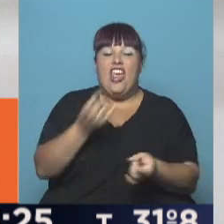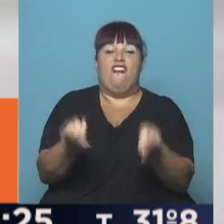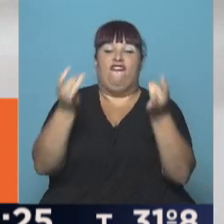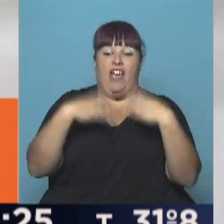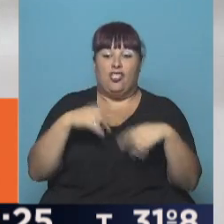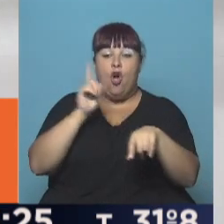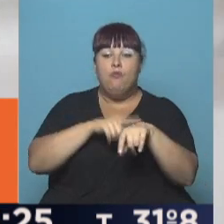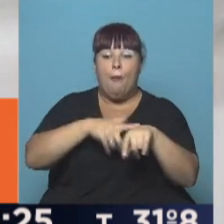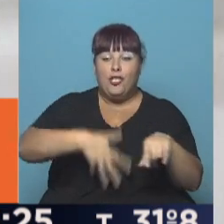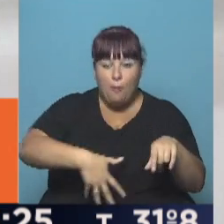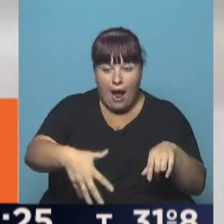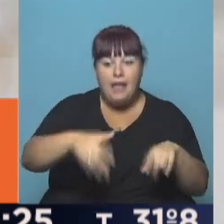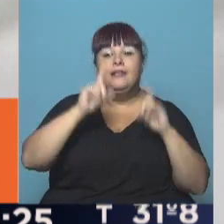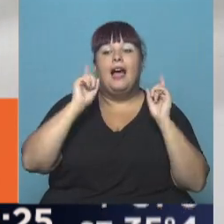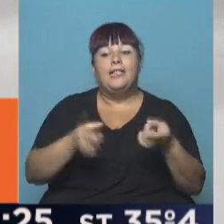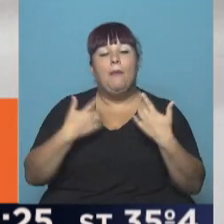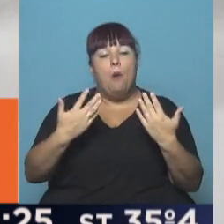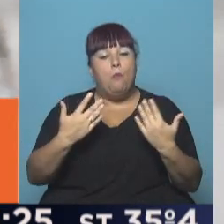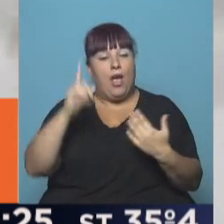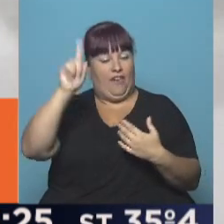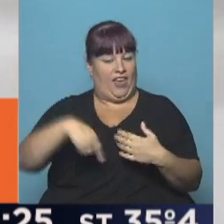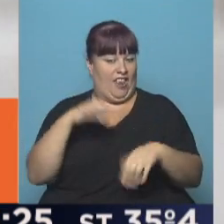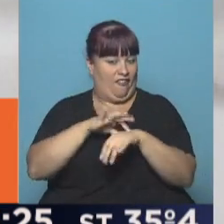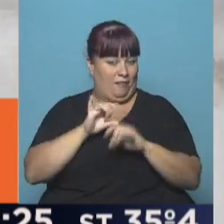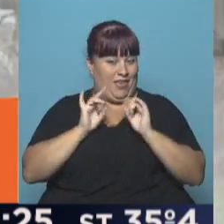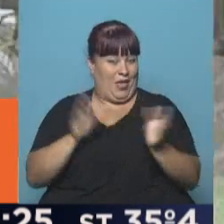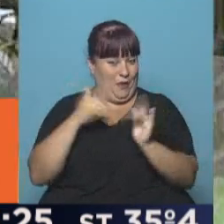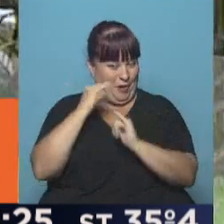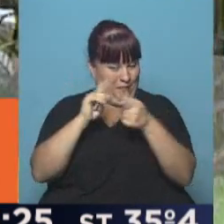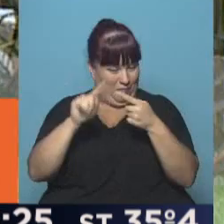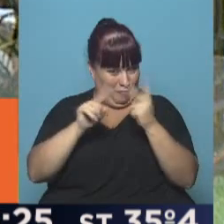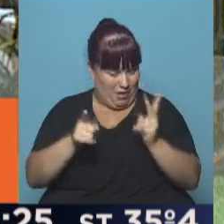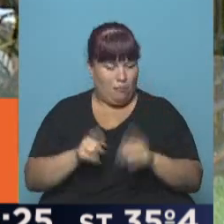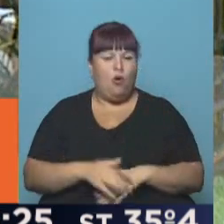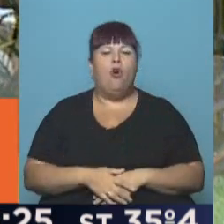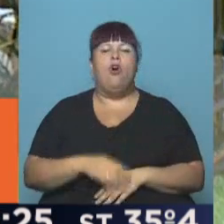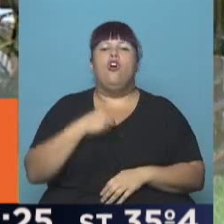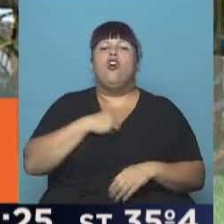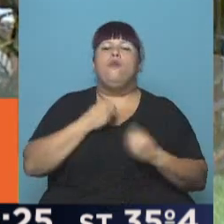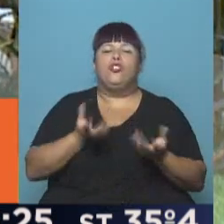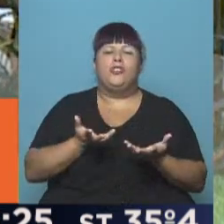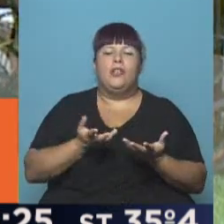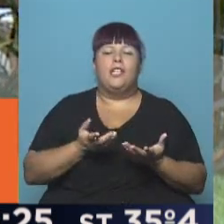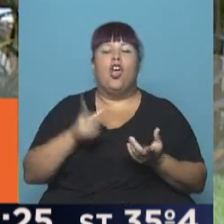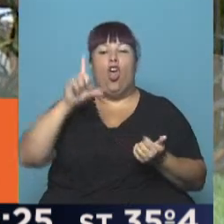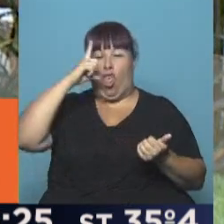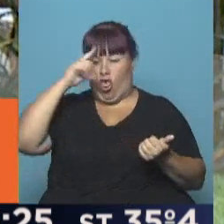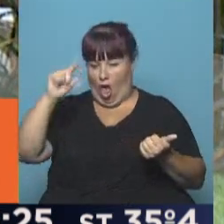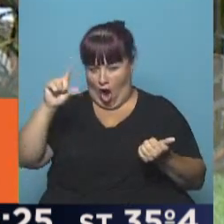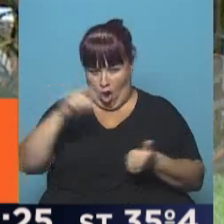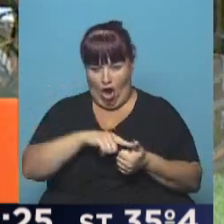durante el embarazo también puede producir las patologías que hablamos al principio los síntomas autores son el dolor de cabeza